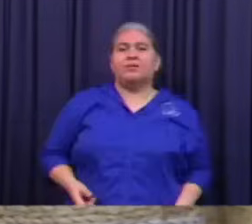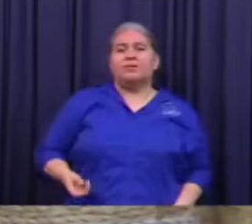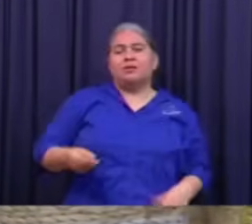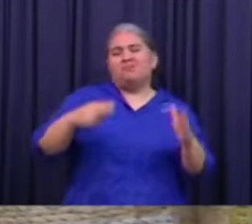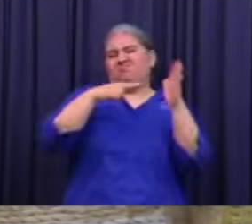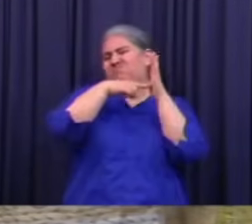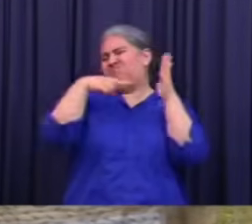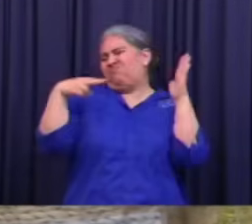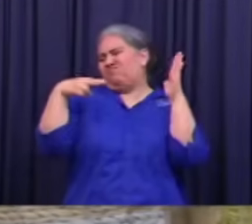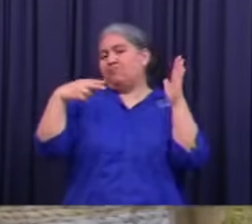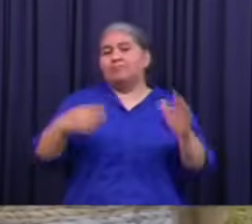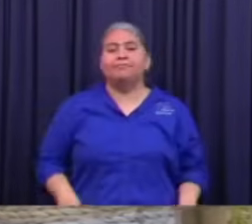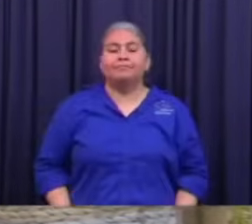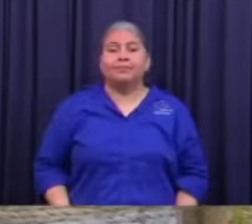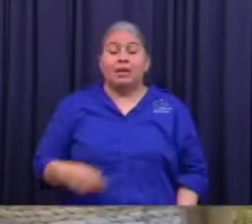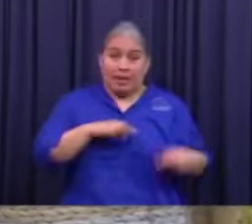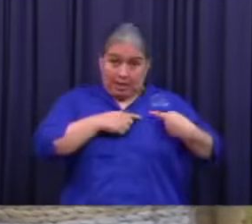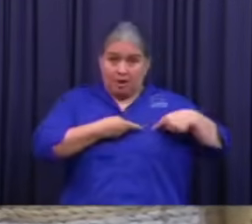a